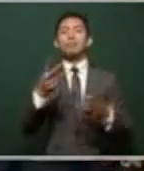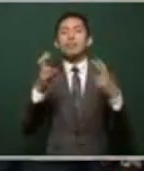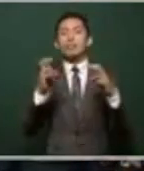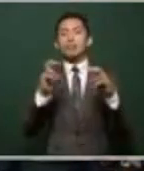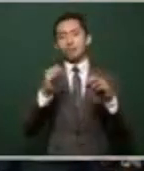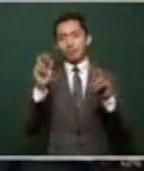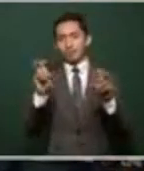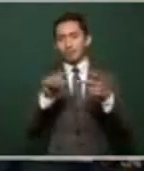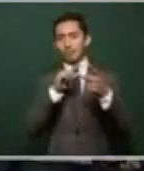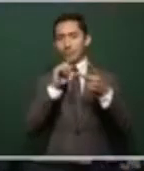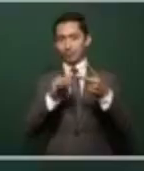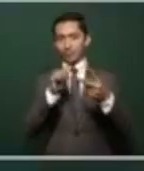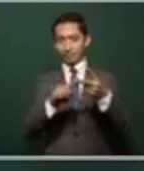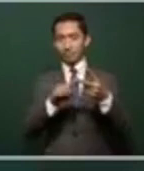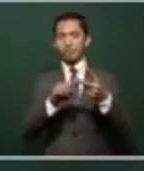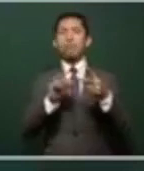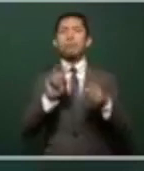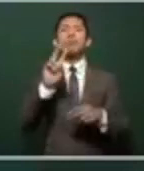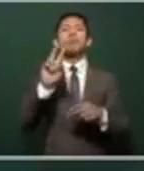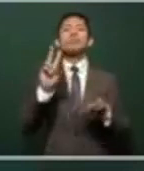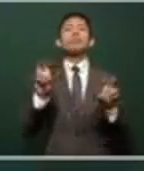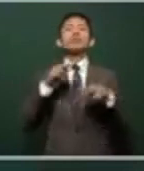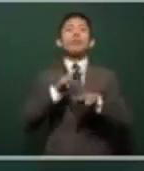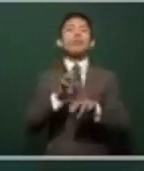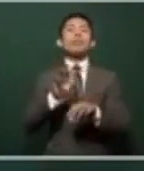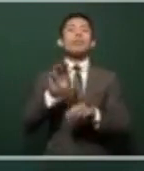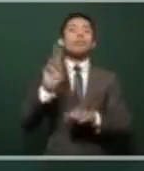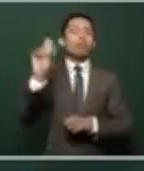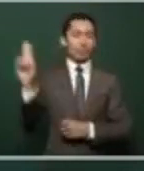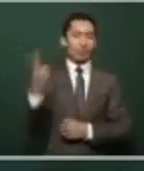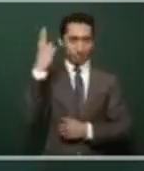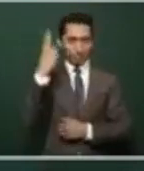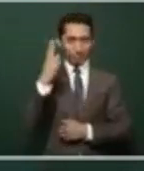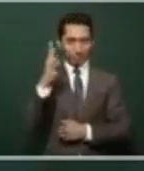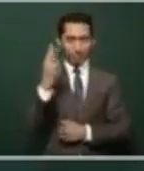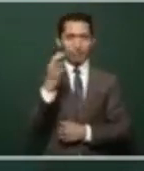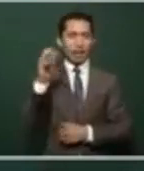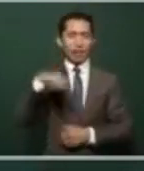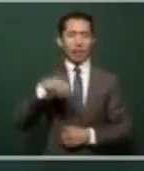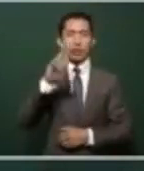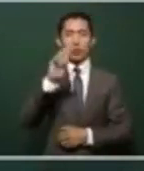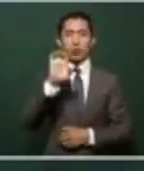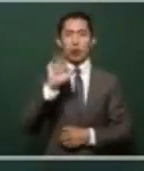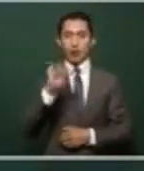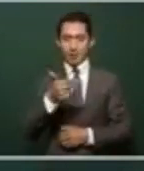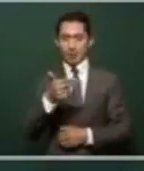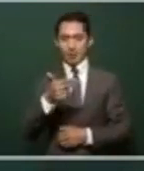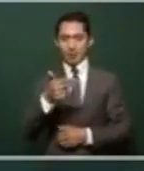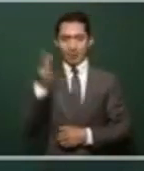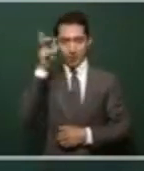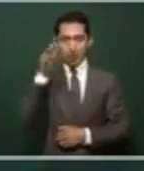Hidalgo, se trata de un